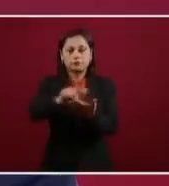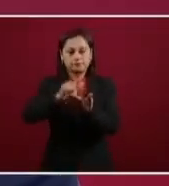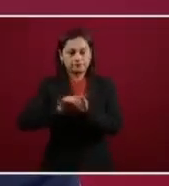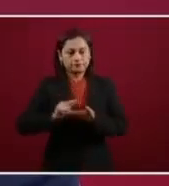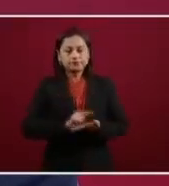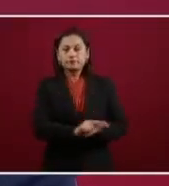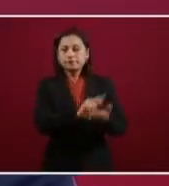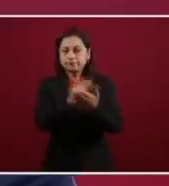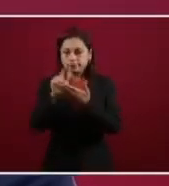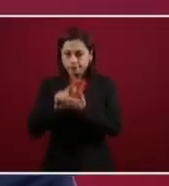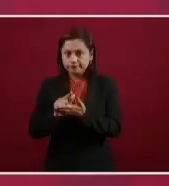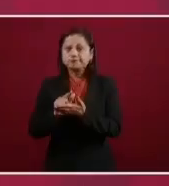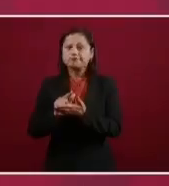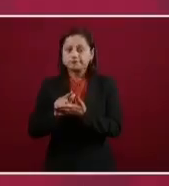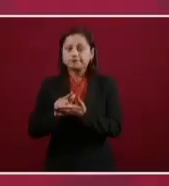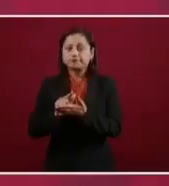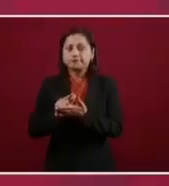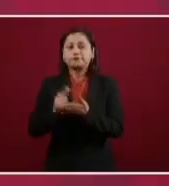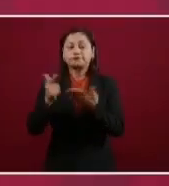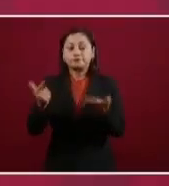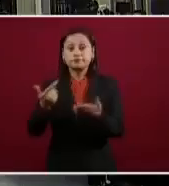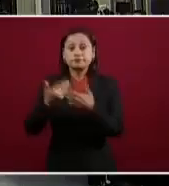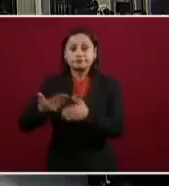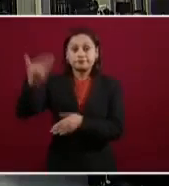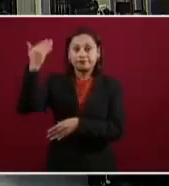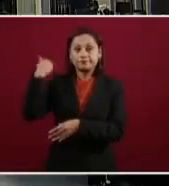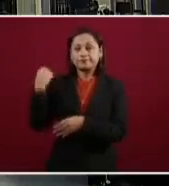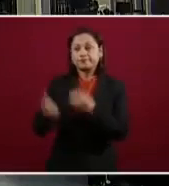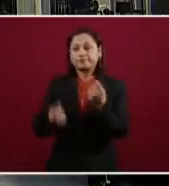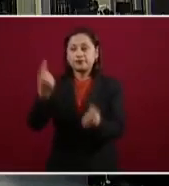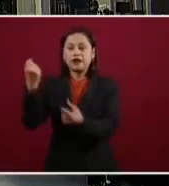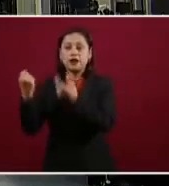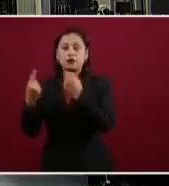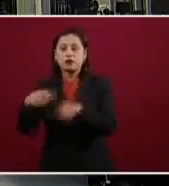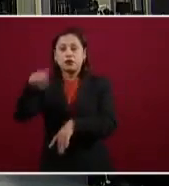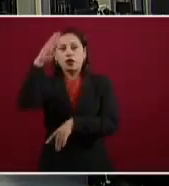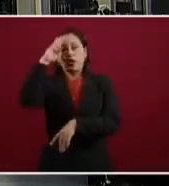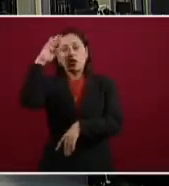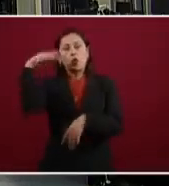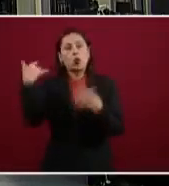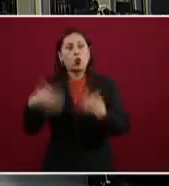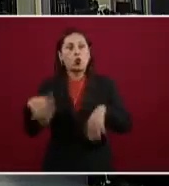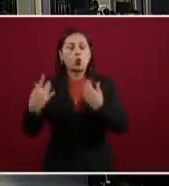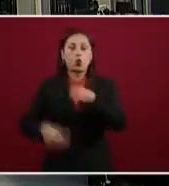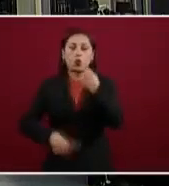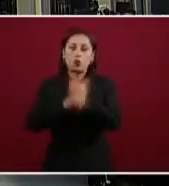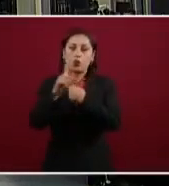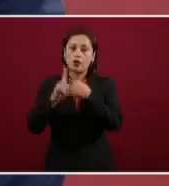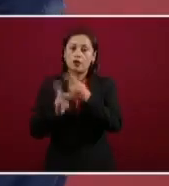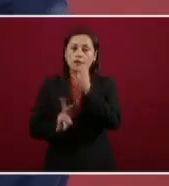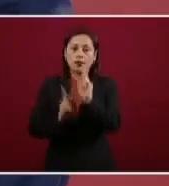contrario a lo que se pronosticaba se resolvió el problema lo resolvimos